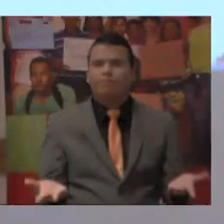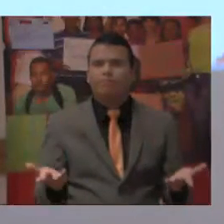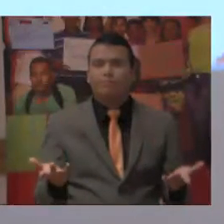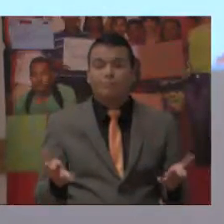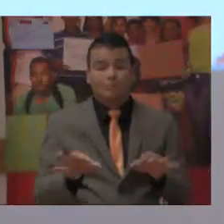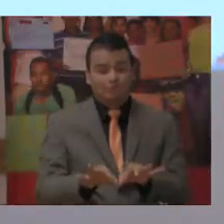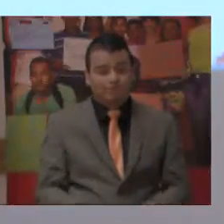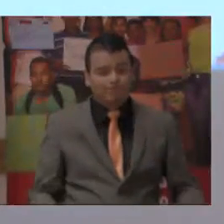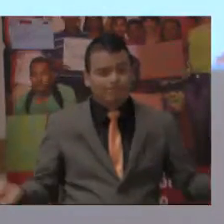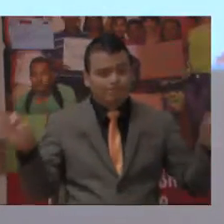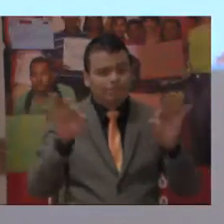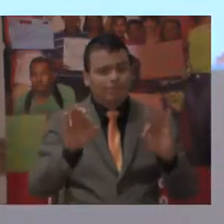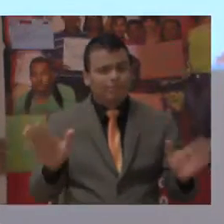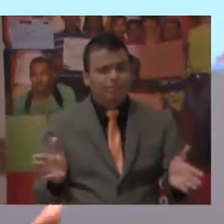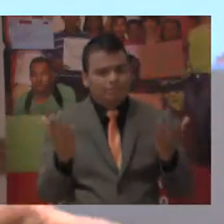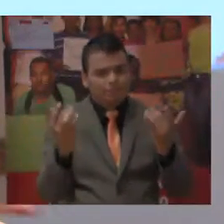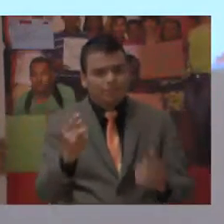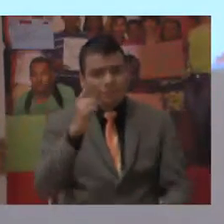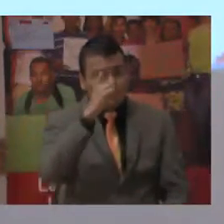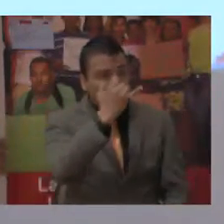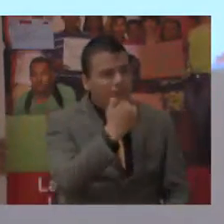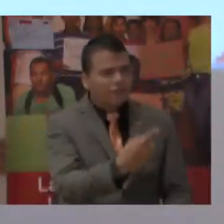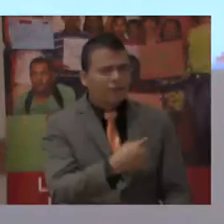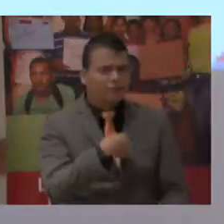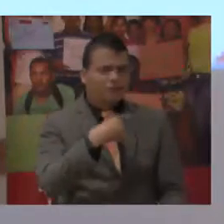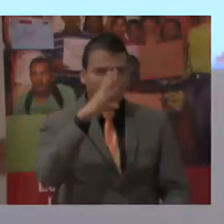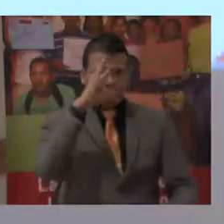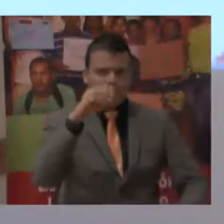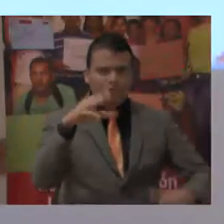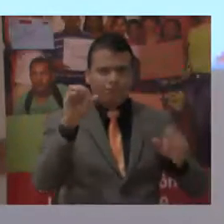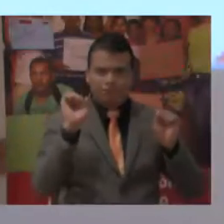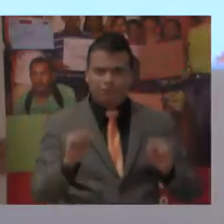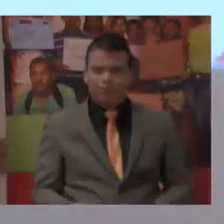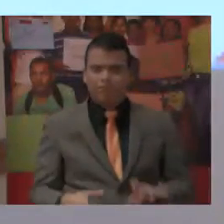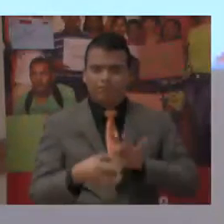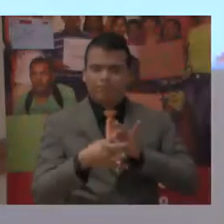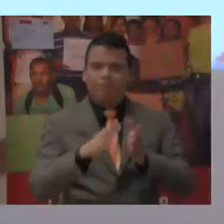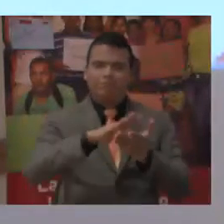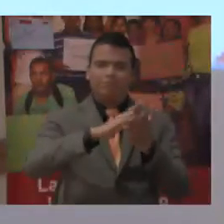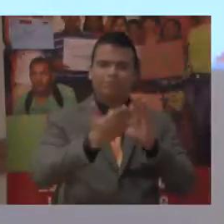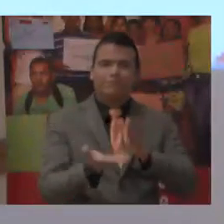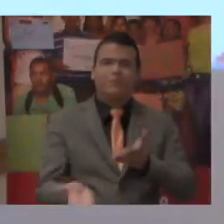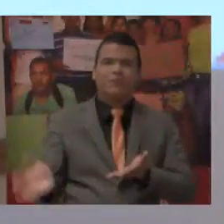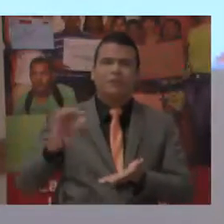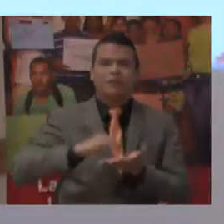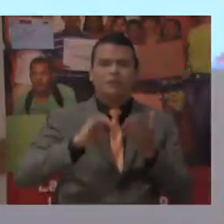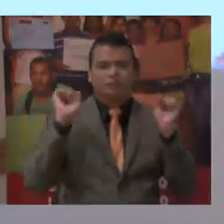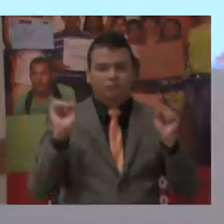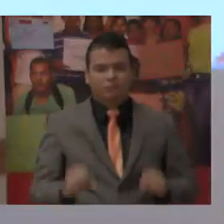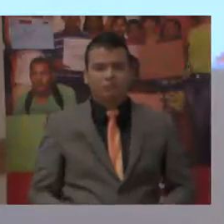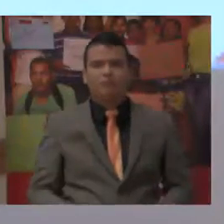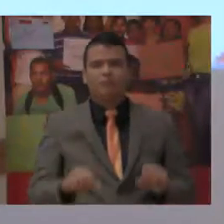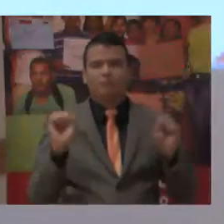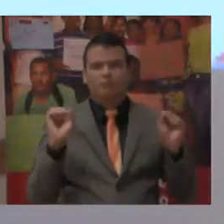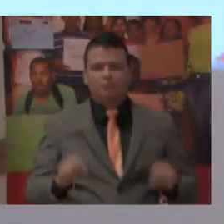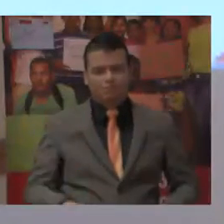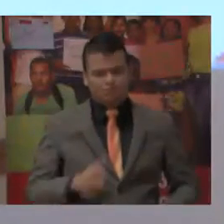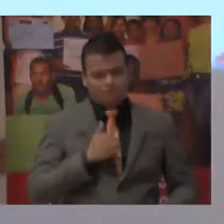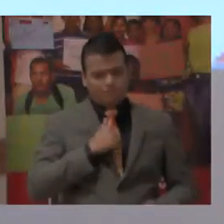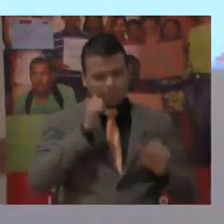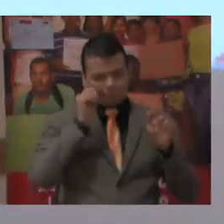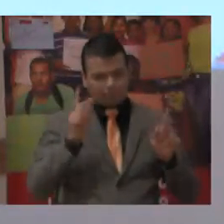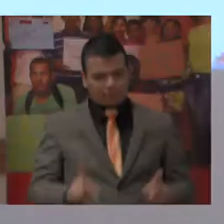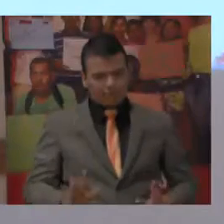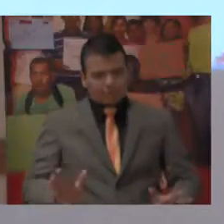la construcción de una cultura del perdón que nos permita reconciliarnos, que nos permita reconstruirnos como